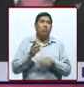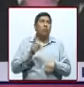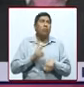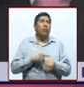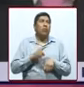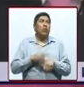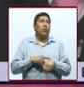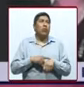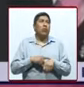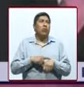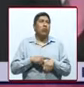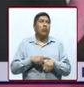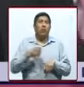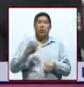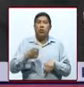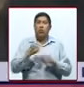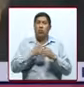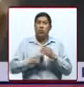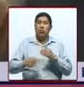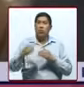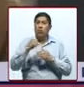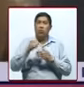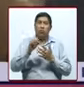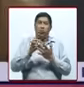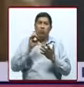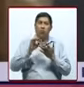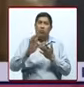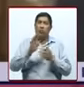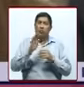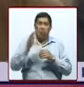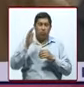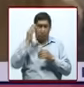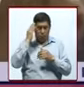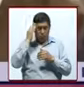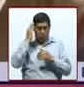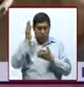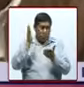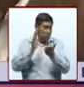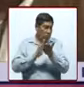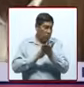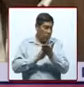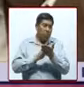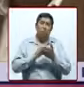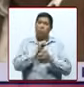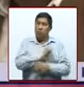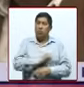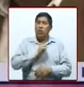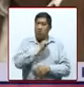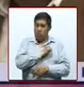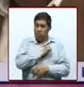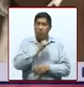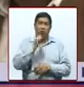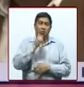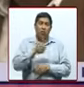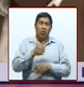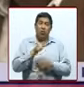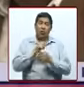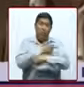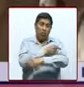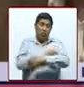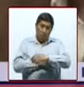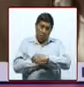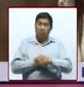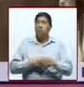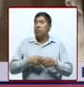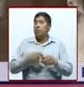momento el presidente del Tribunal Supremo Electoral, saludo su amplitud de viabilizar, dijo mañana invita a nuestro delegado ante